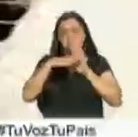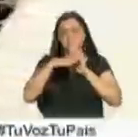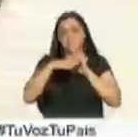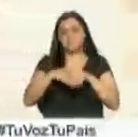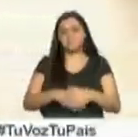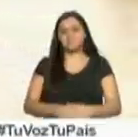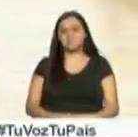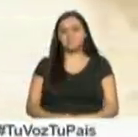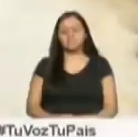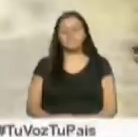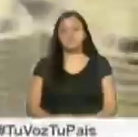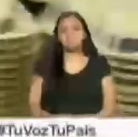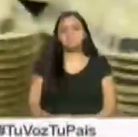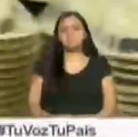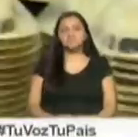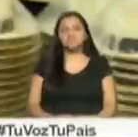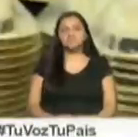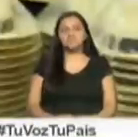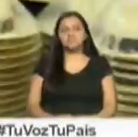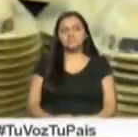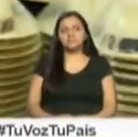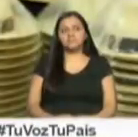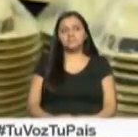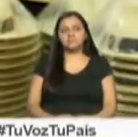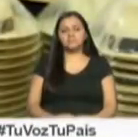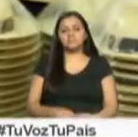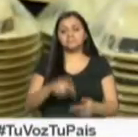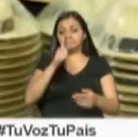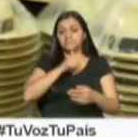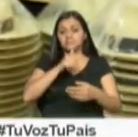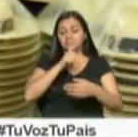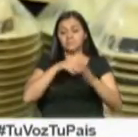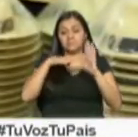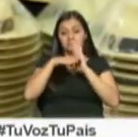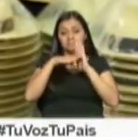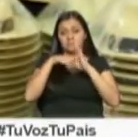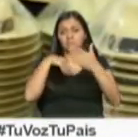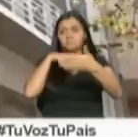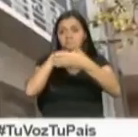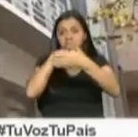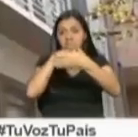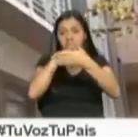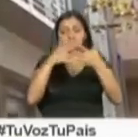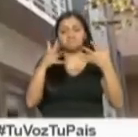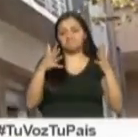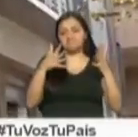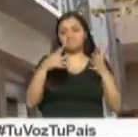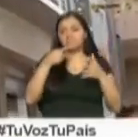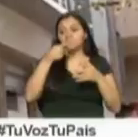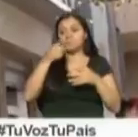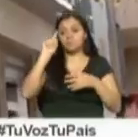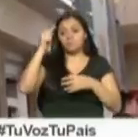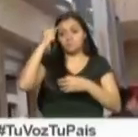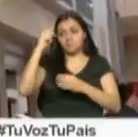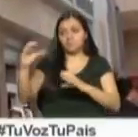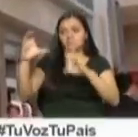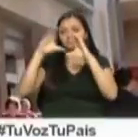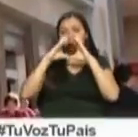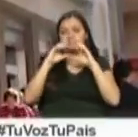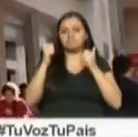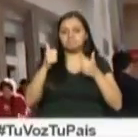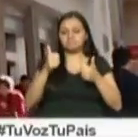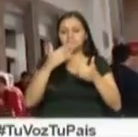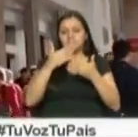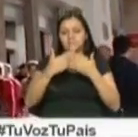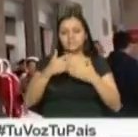Ecuador, ya que los bancos privados me han cerrado las puertas. Hasta el momento, Banco Ecuador ha otorgado más